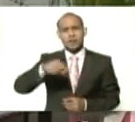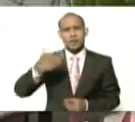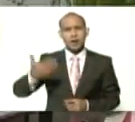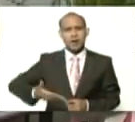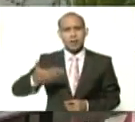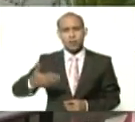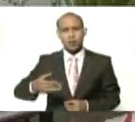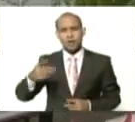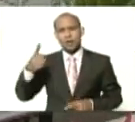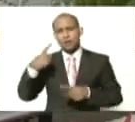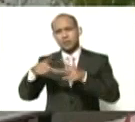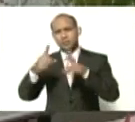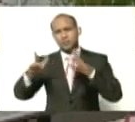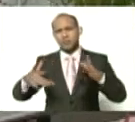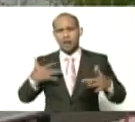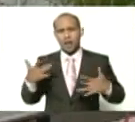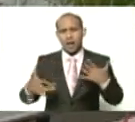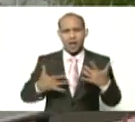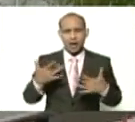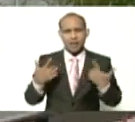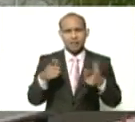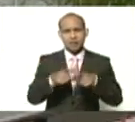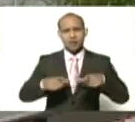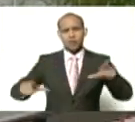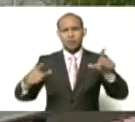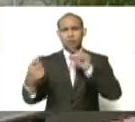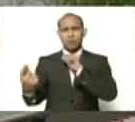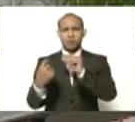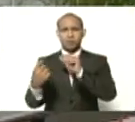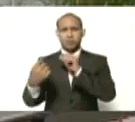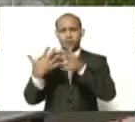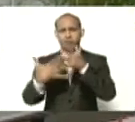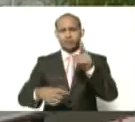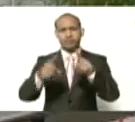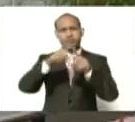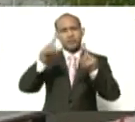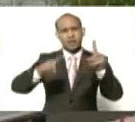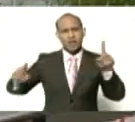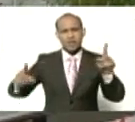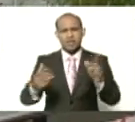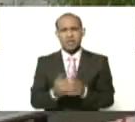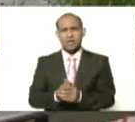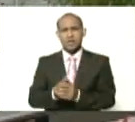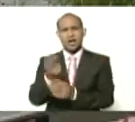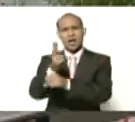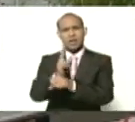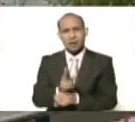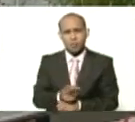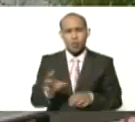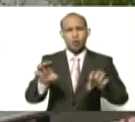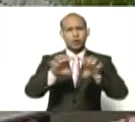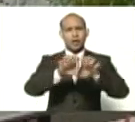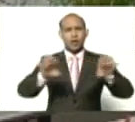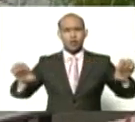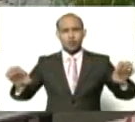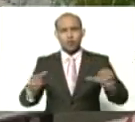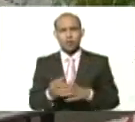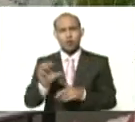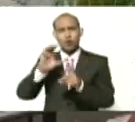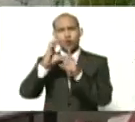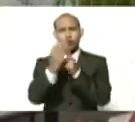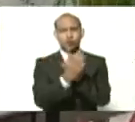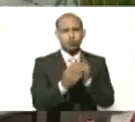importantes actividades en otras áreas relevantes como la energía, el transporte, la educación, la